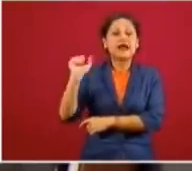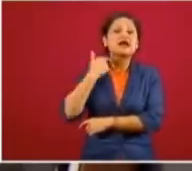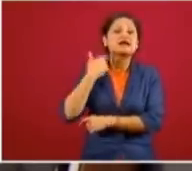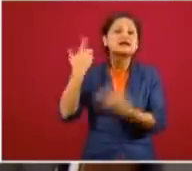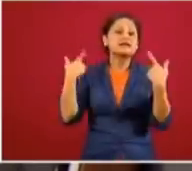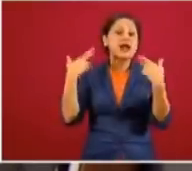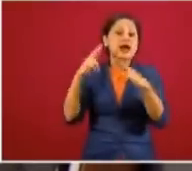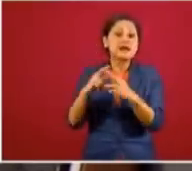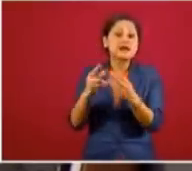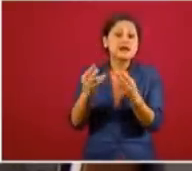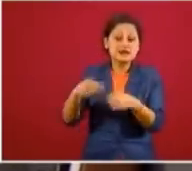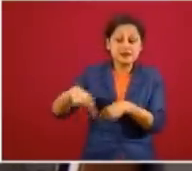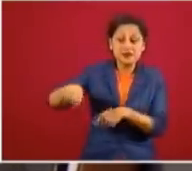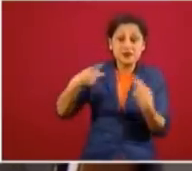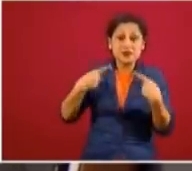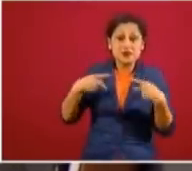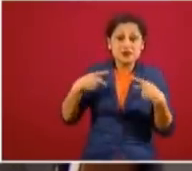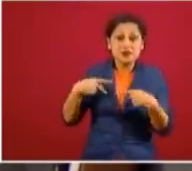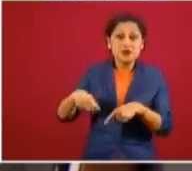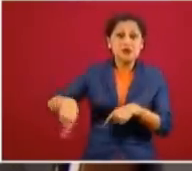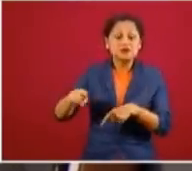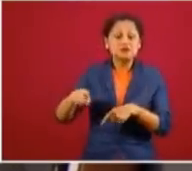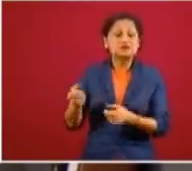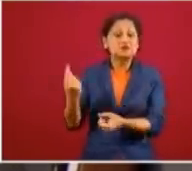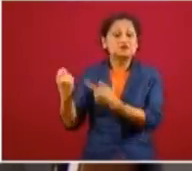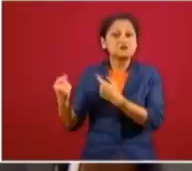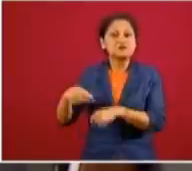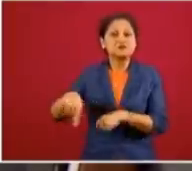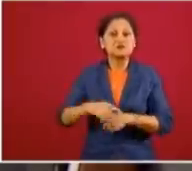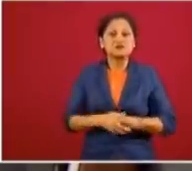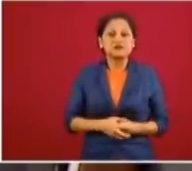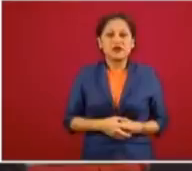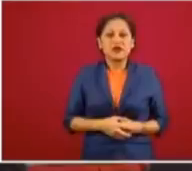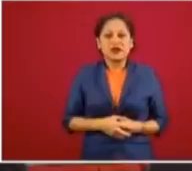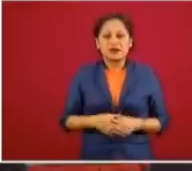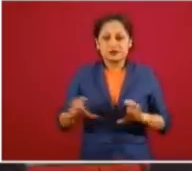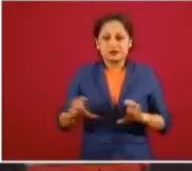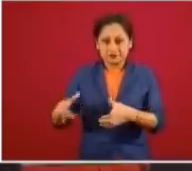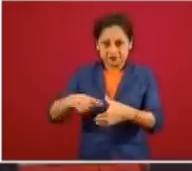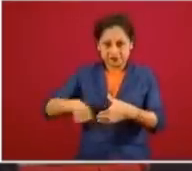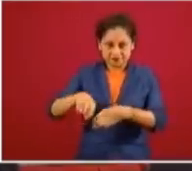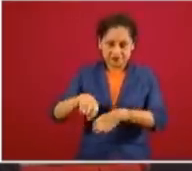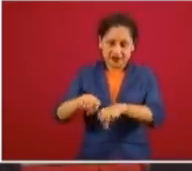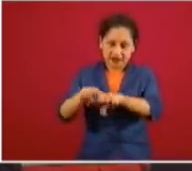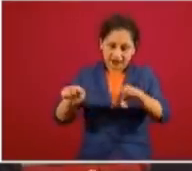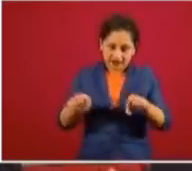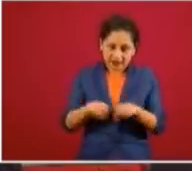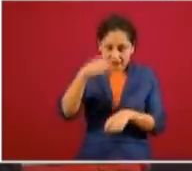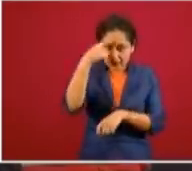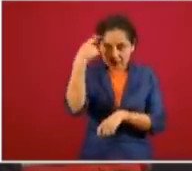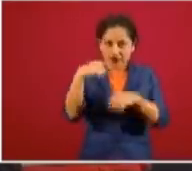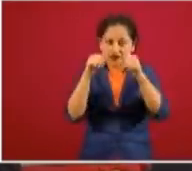es el maestro, pero uno de sus alumnos, además de que